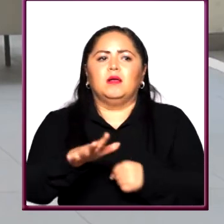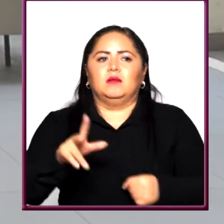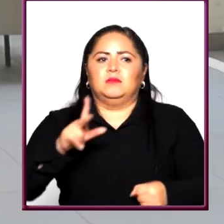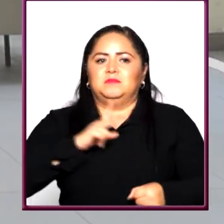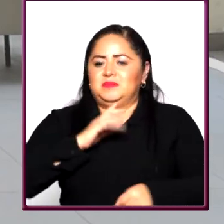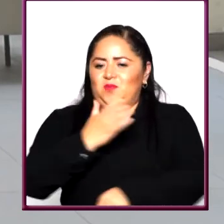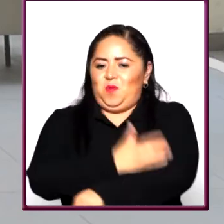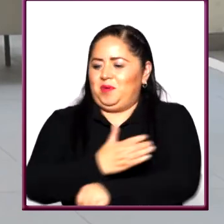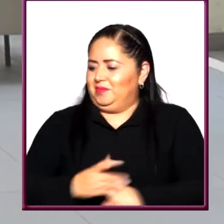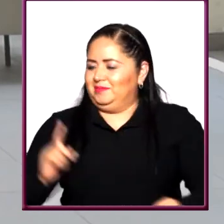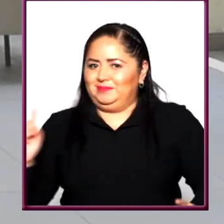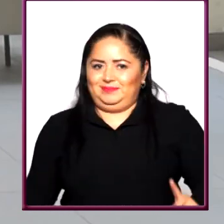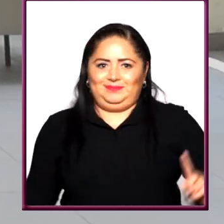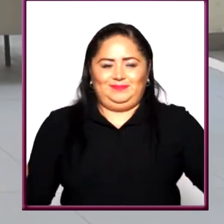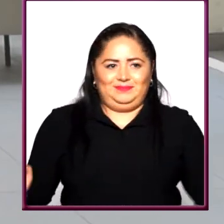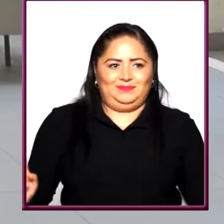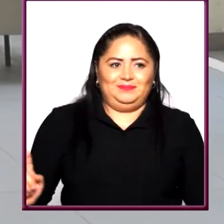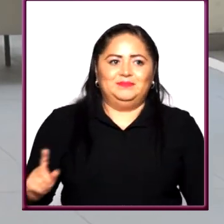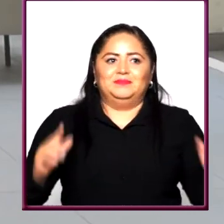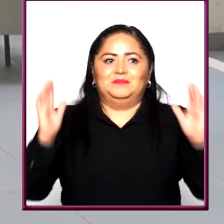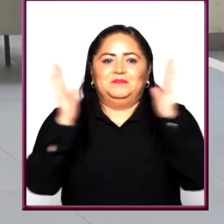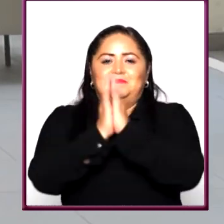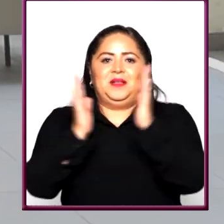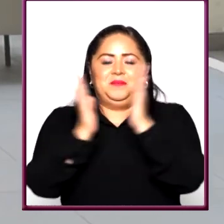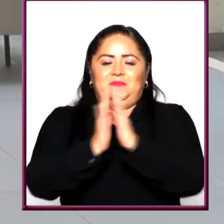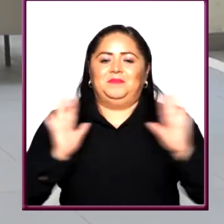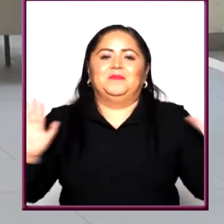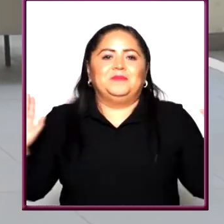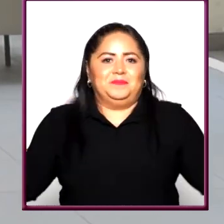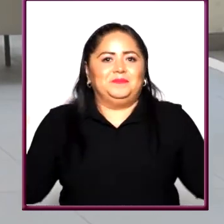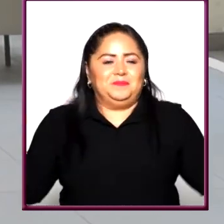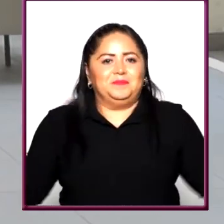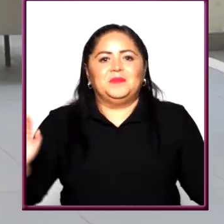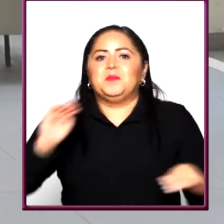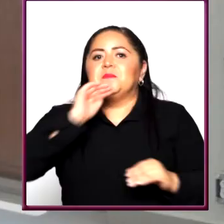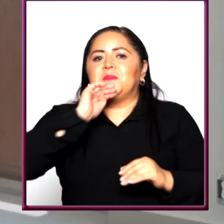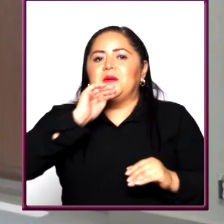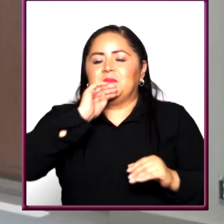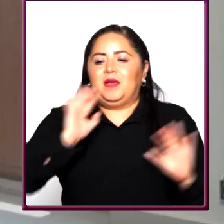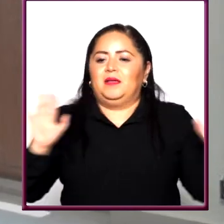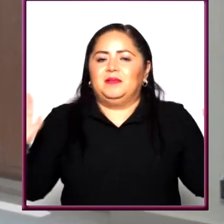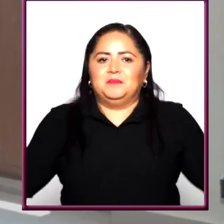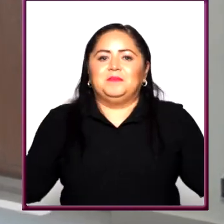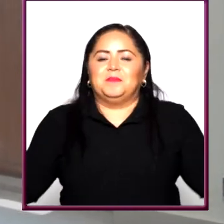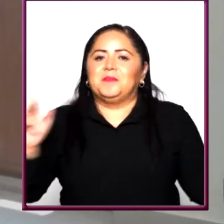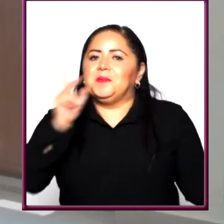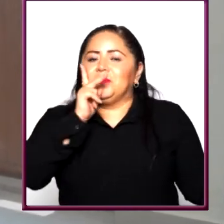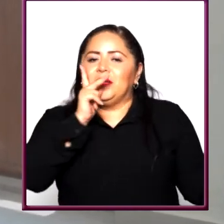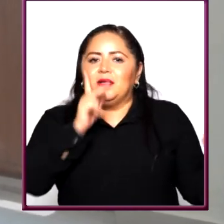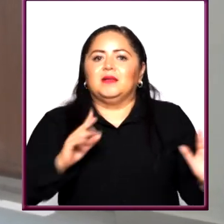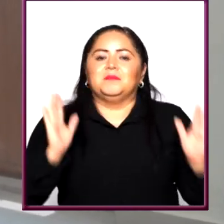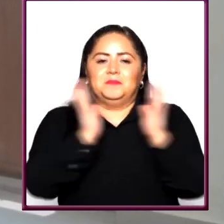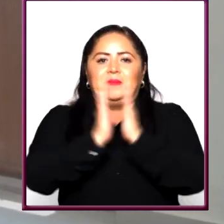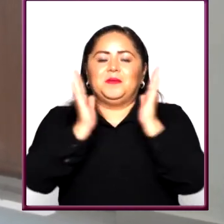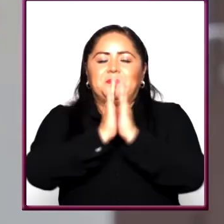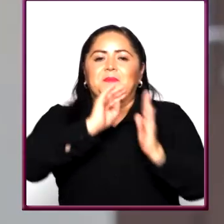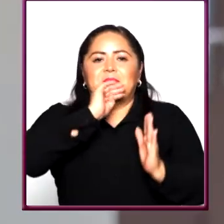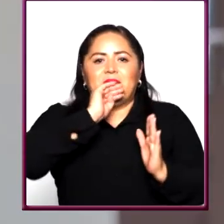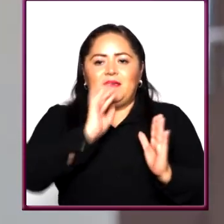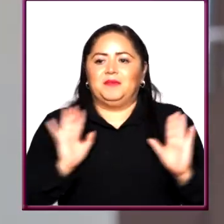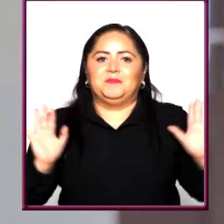con mis compañeritos de al lado. Mamá, mi papá. Mamá, mi